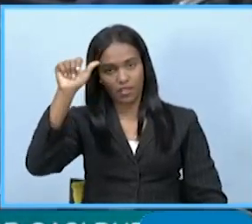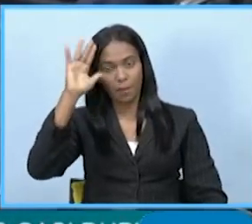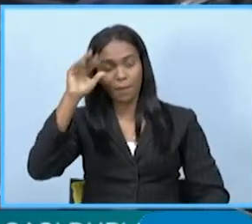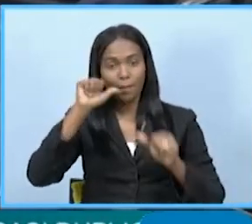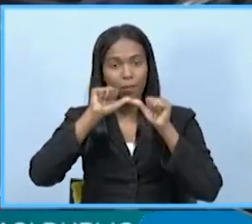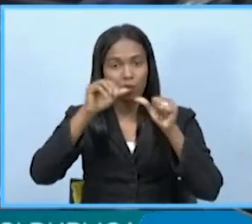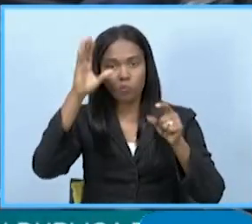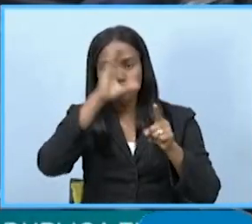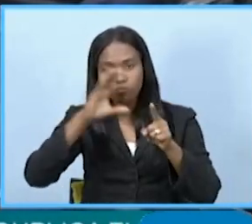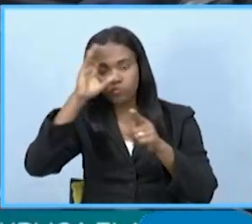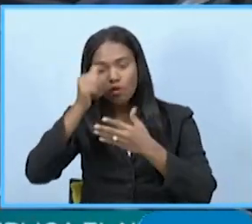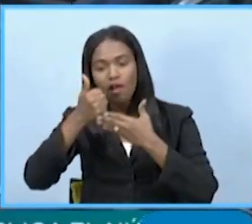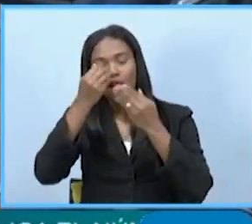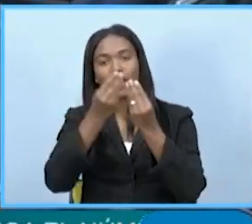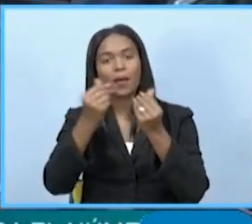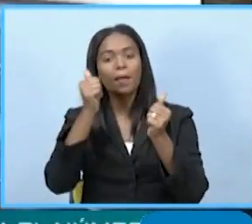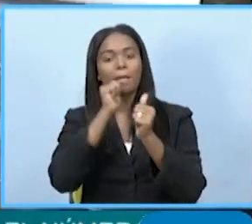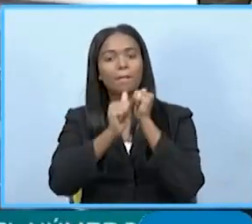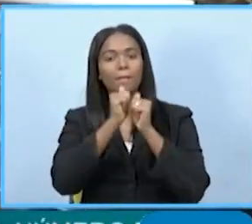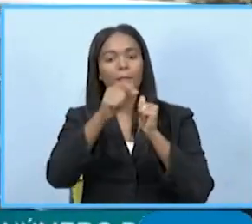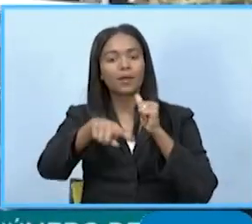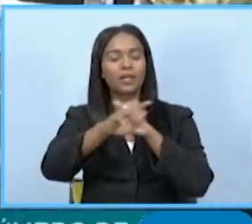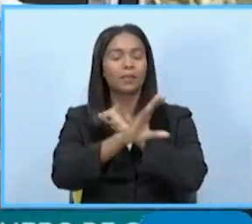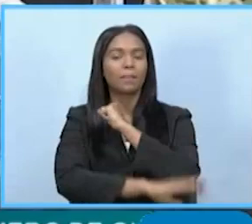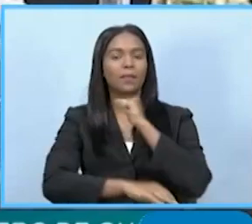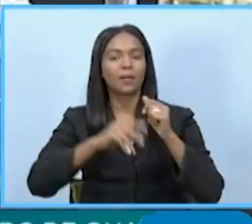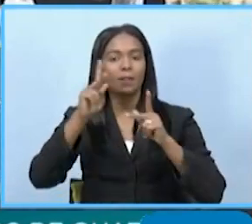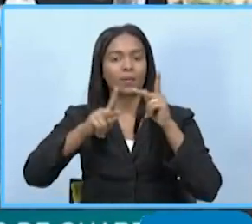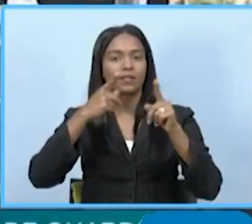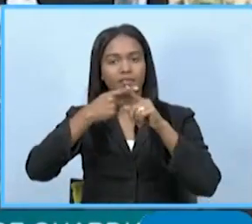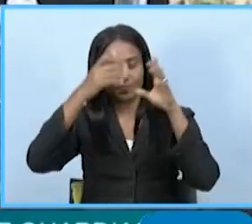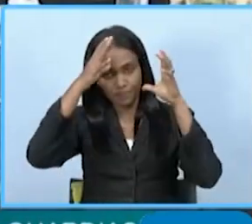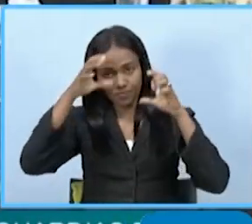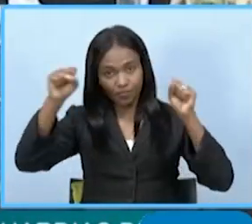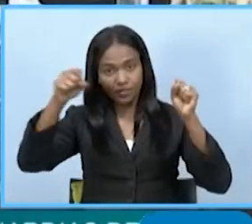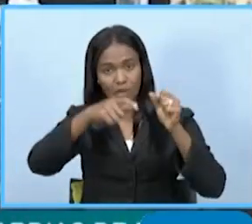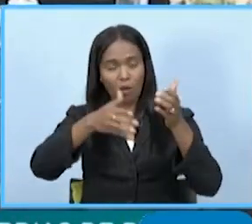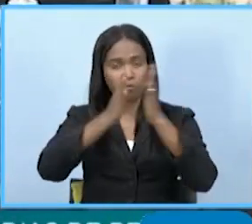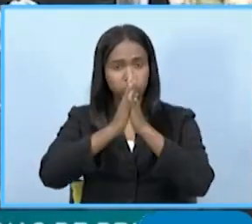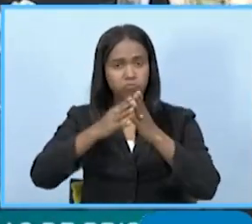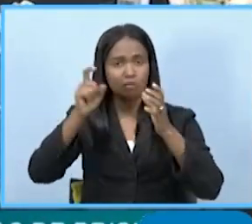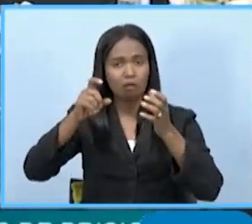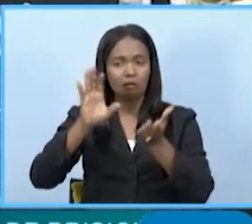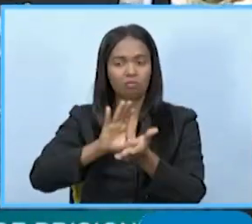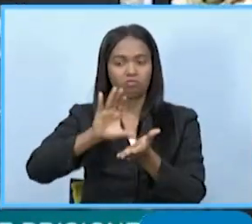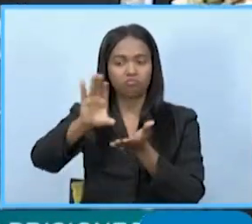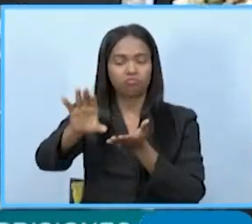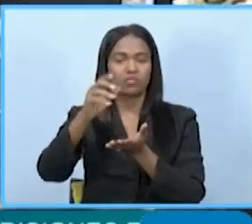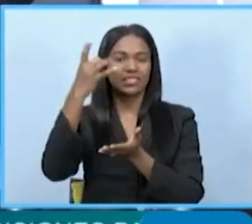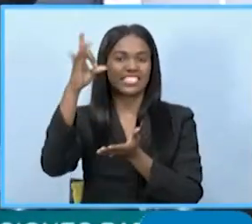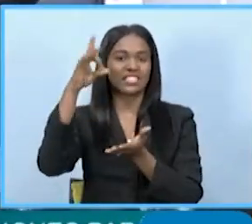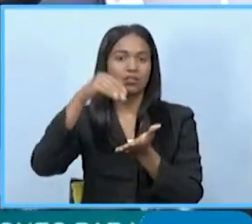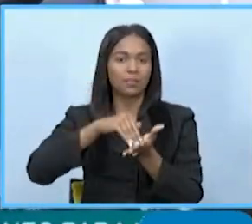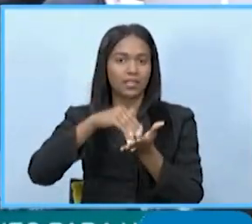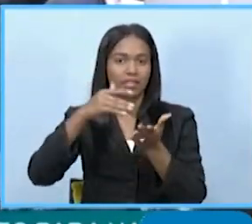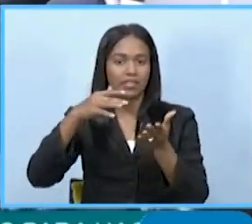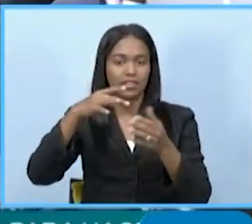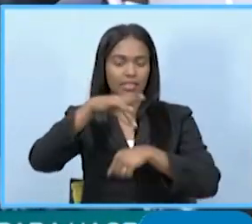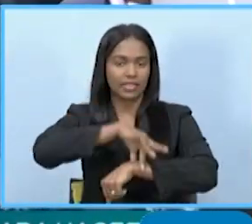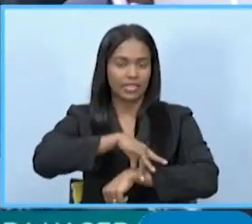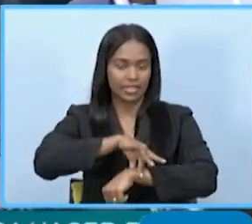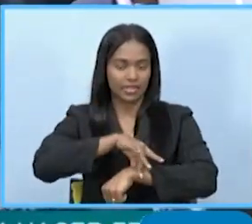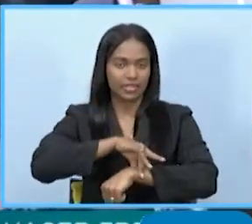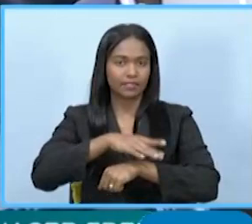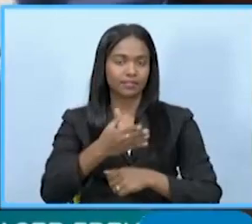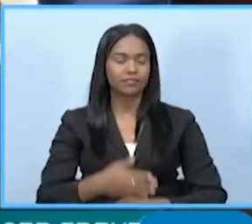buscando una solución al caso de los campesinos de la provincia El Ceibo, que reclaman la devolución de 18 mil tareas de